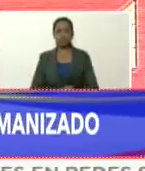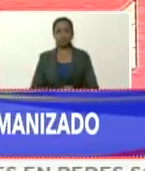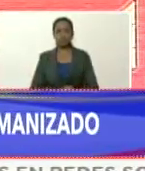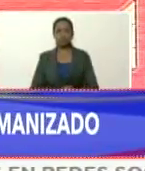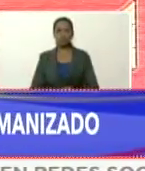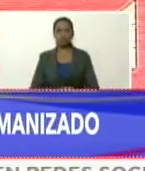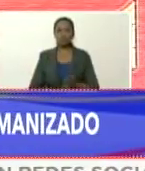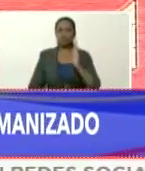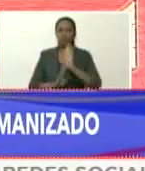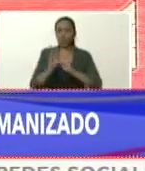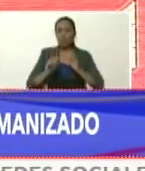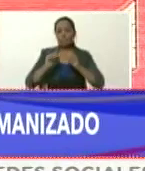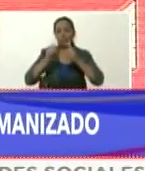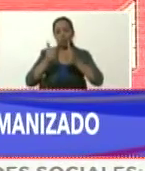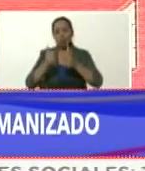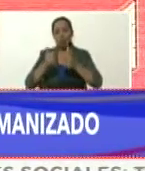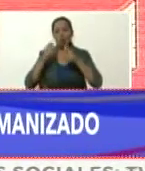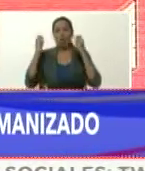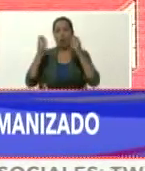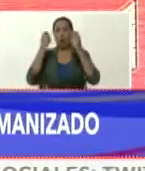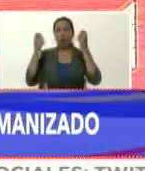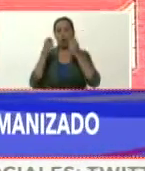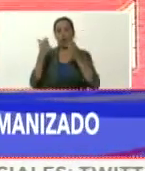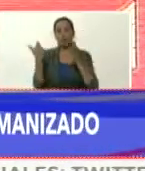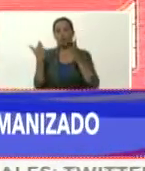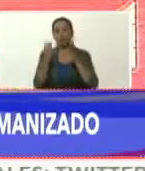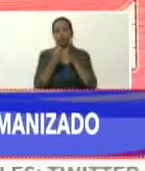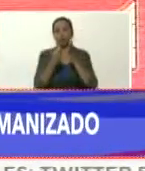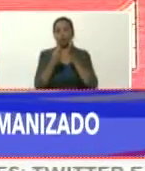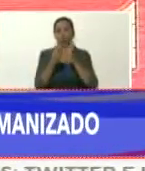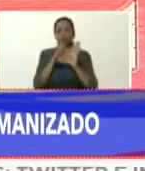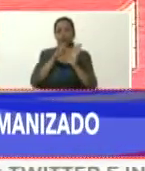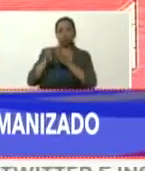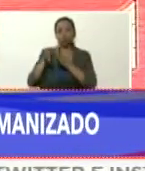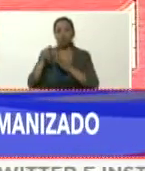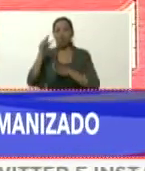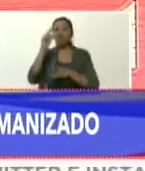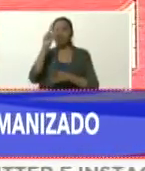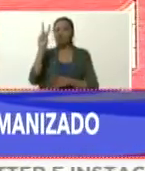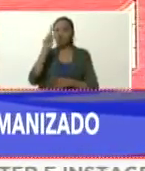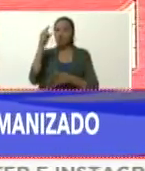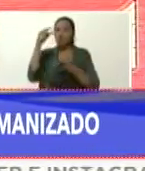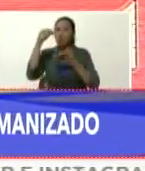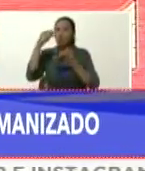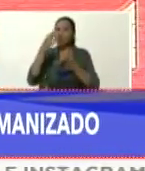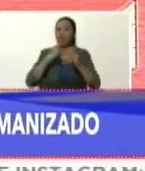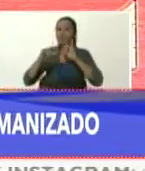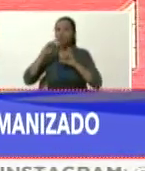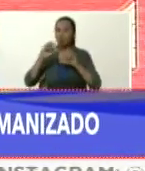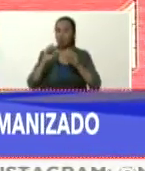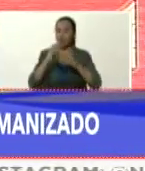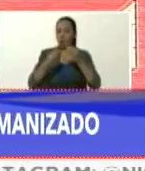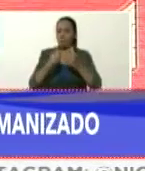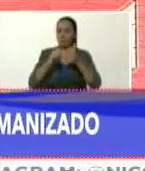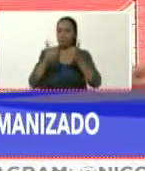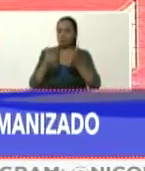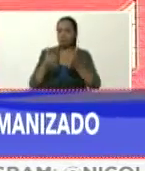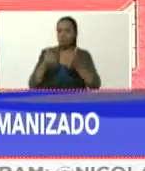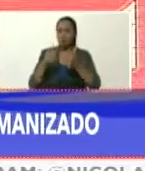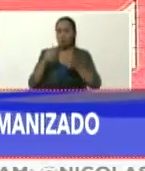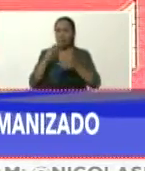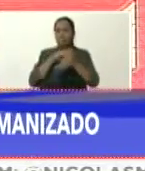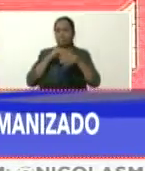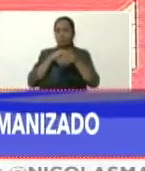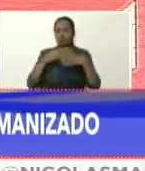arrancó la jornada de vacunación contra el polio. ¿Cómo arrancó, ministro Carlos Alvarado? Vamos a motivar